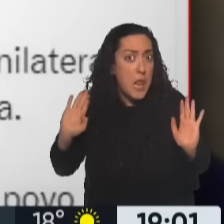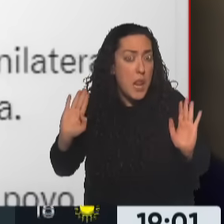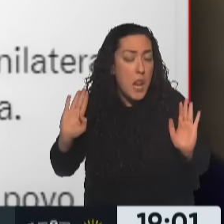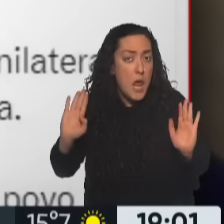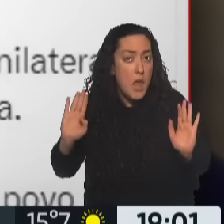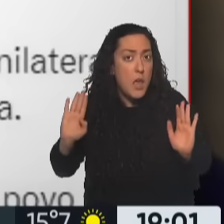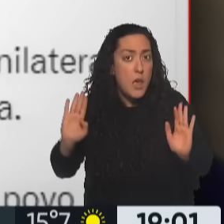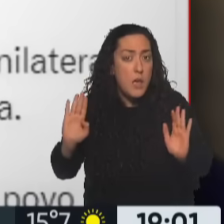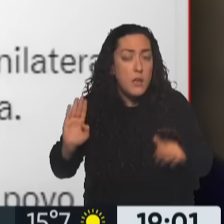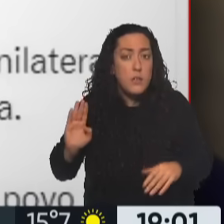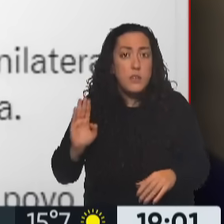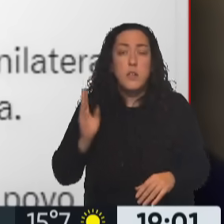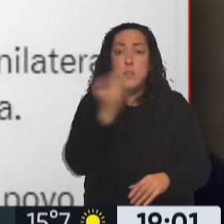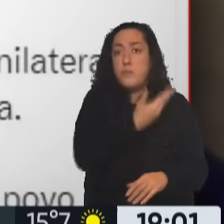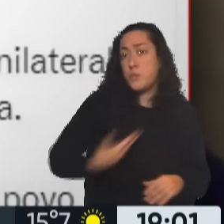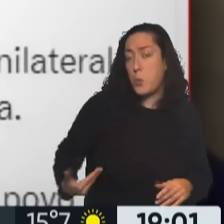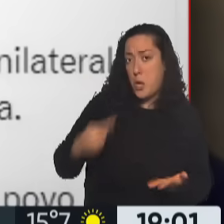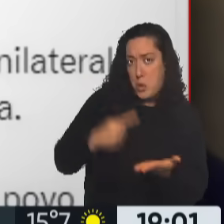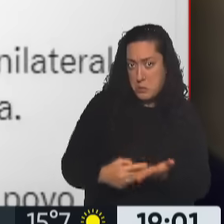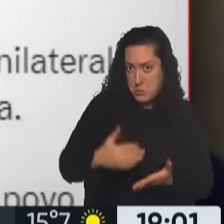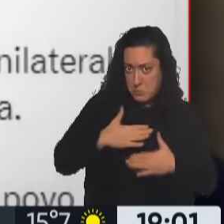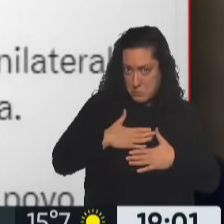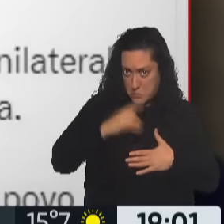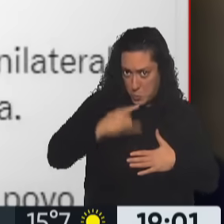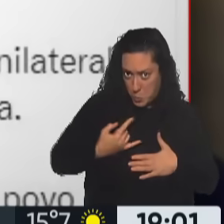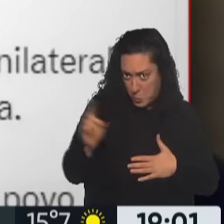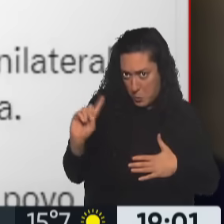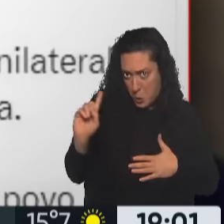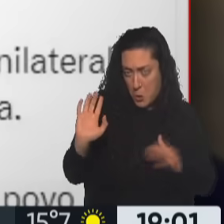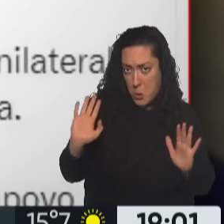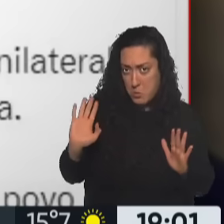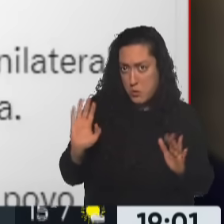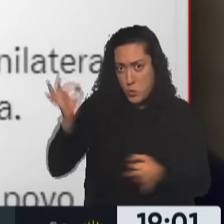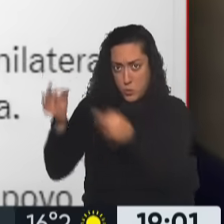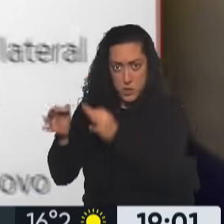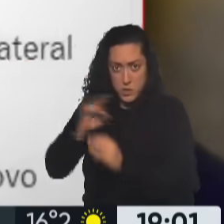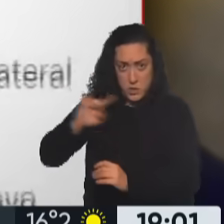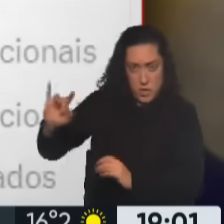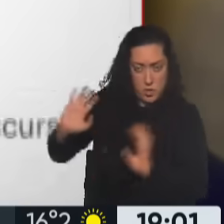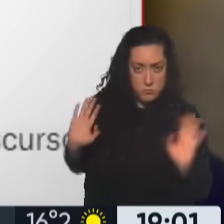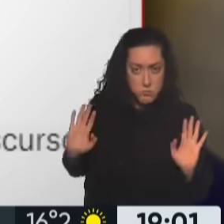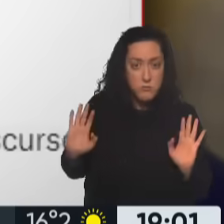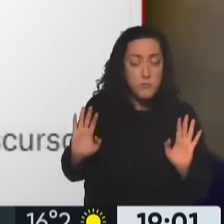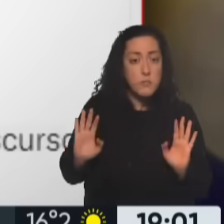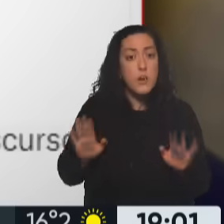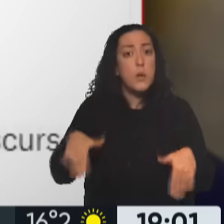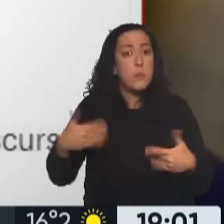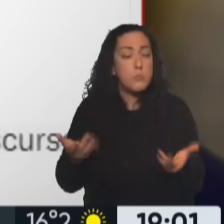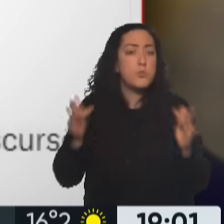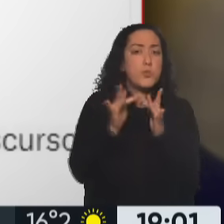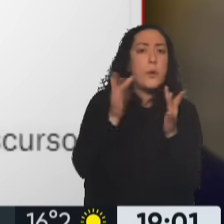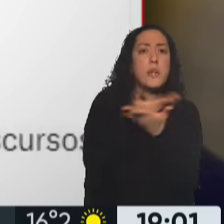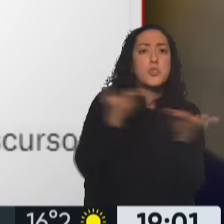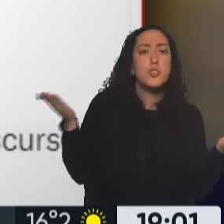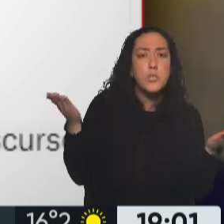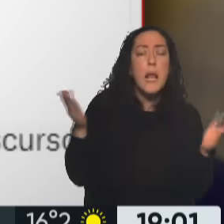decisión del gobierno, y diciendo que Brasil no va a estar sujeta o que, digamos, esto es lo que tiene que ver con las redes sociales, que todas